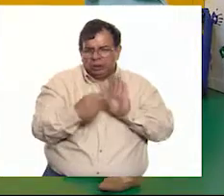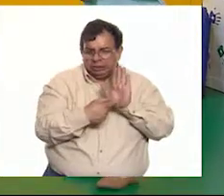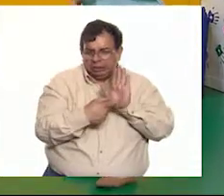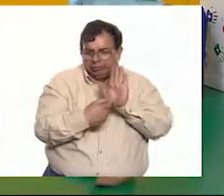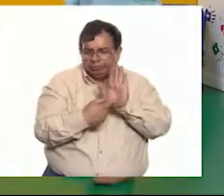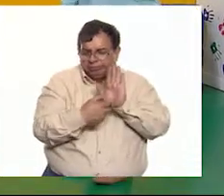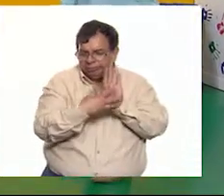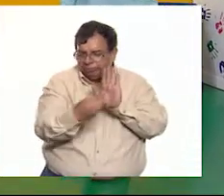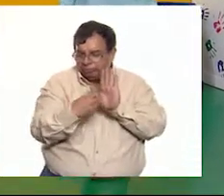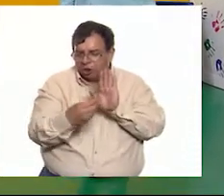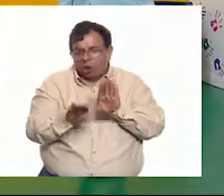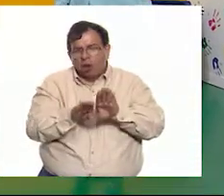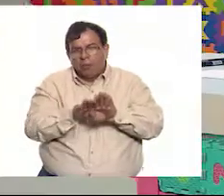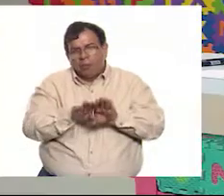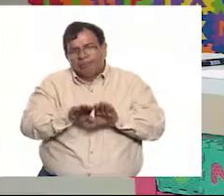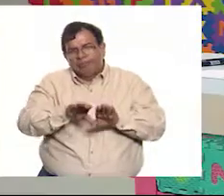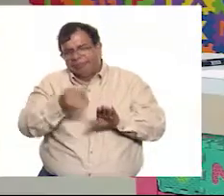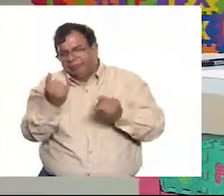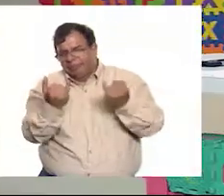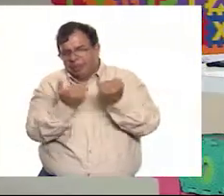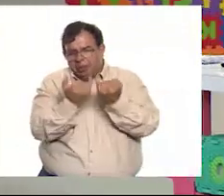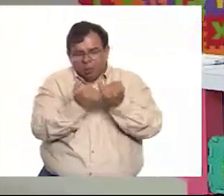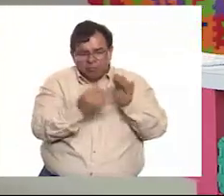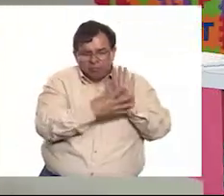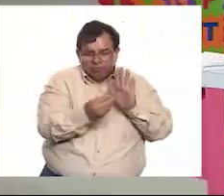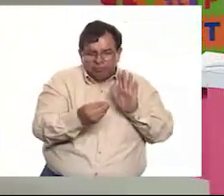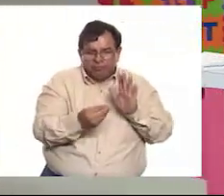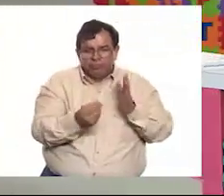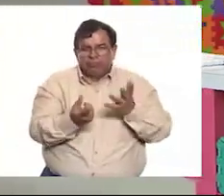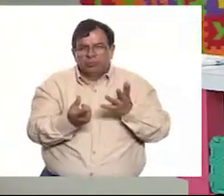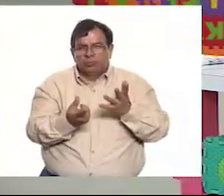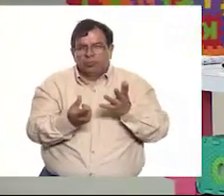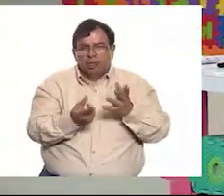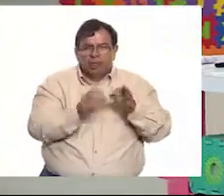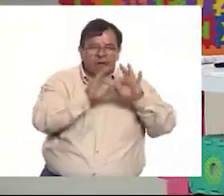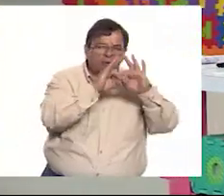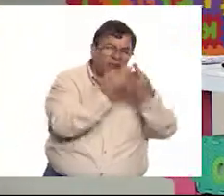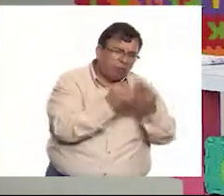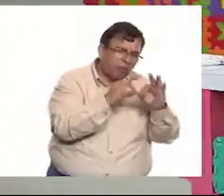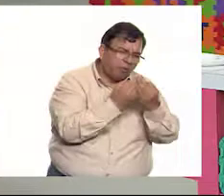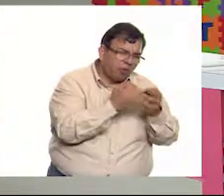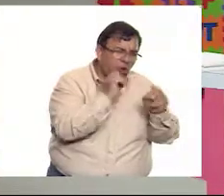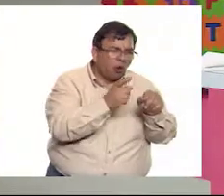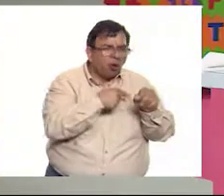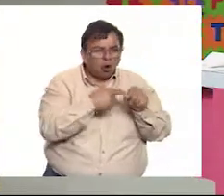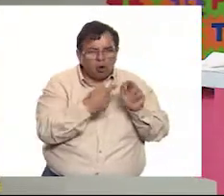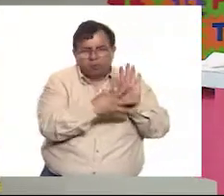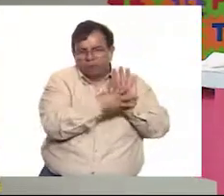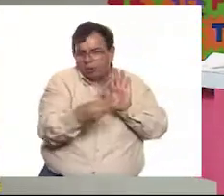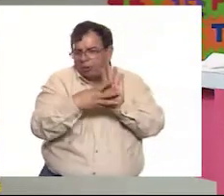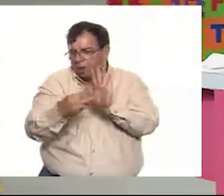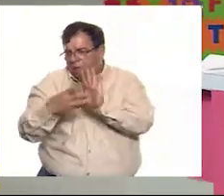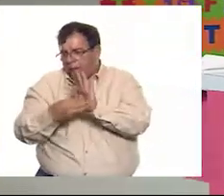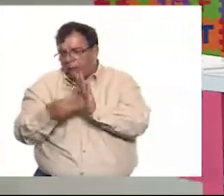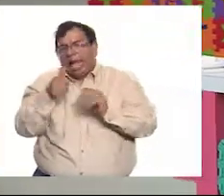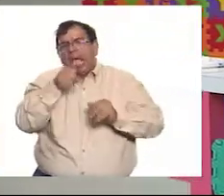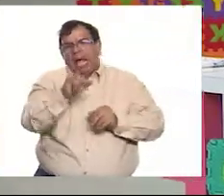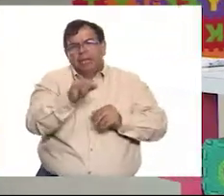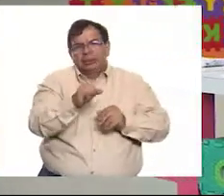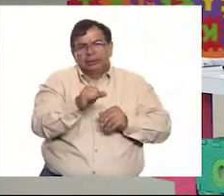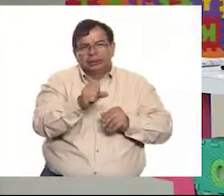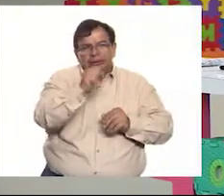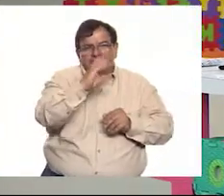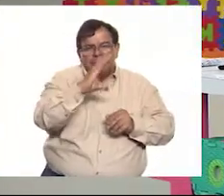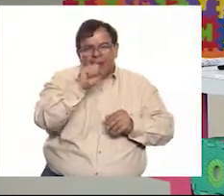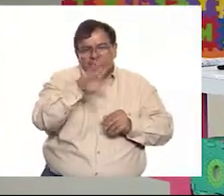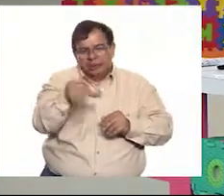de muestra para sacar otra cosa igual, ya sea definida por la forma o por el color. Así es como identificamos secuencias